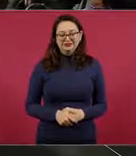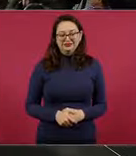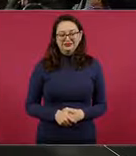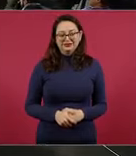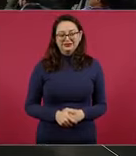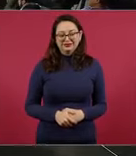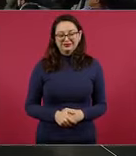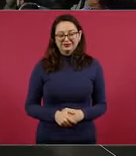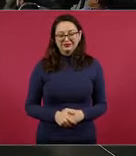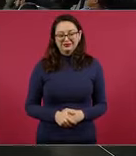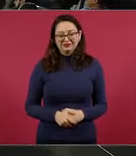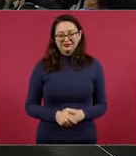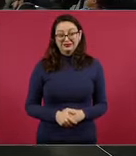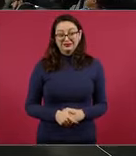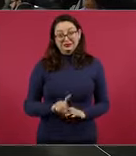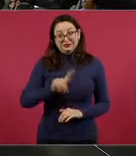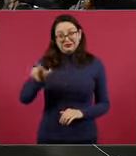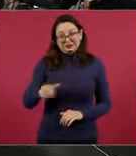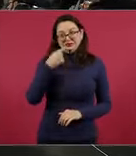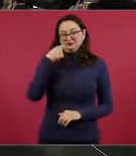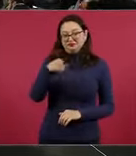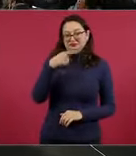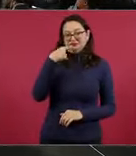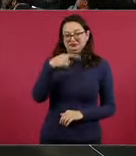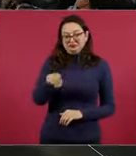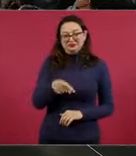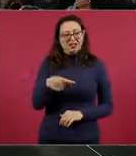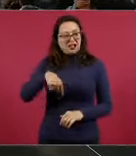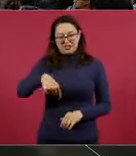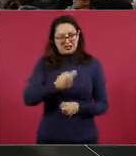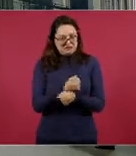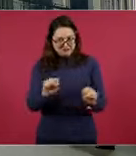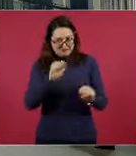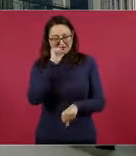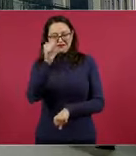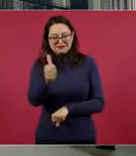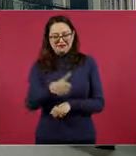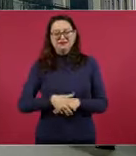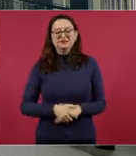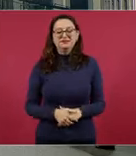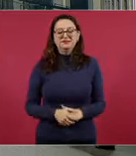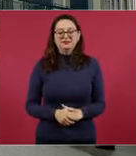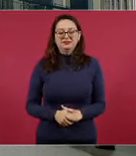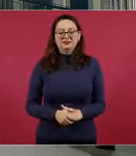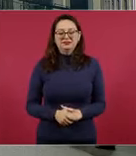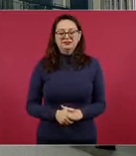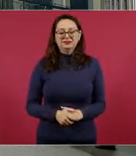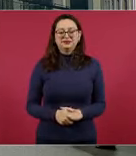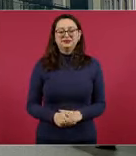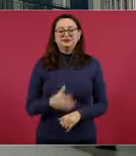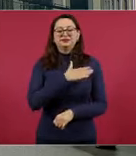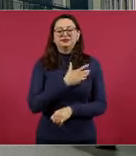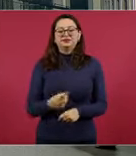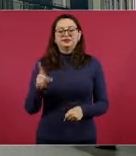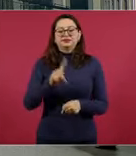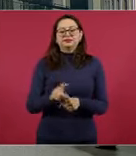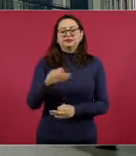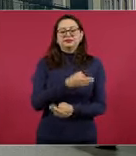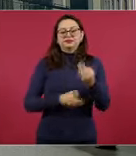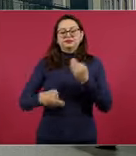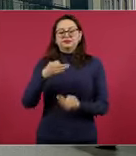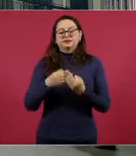No se van a quejar porque no nos aburrimos, ¿verdad? Gracias. Muy buenos días a todos.